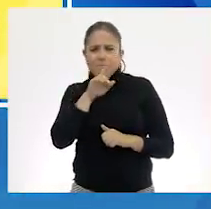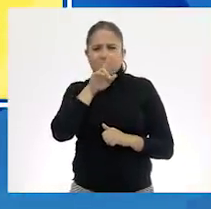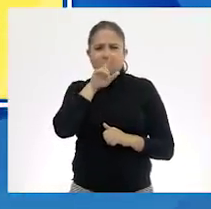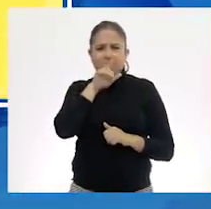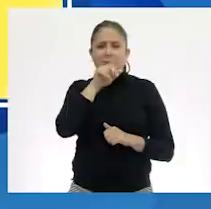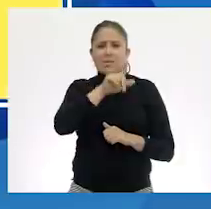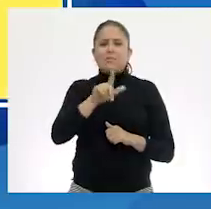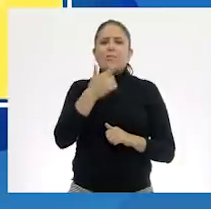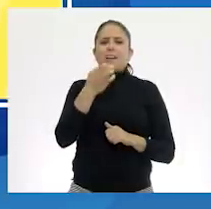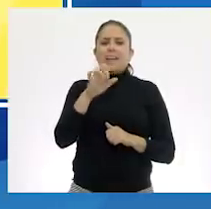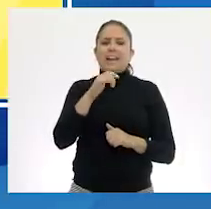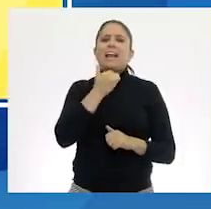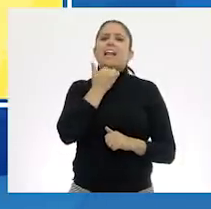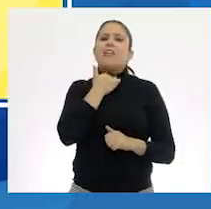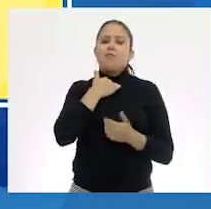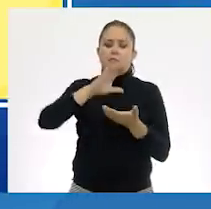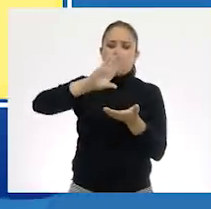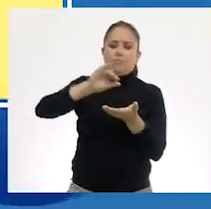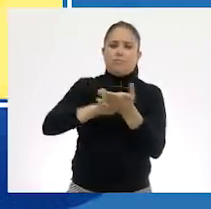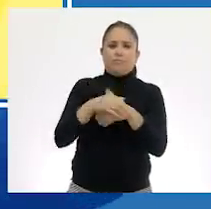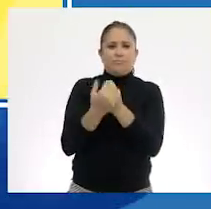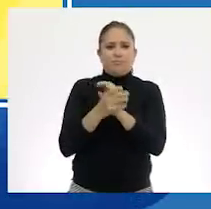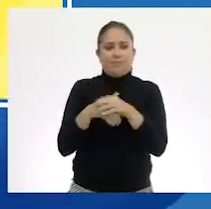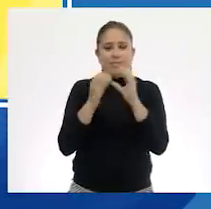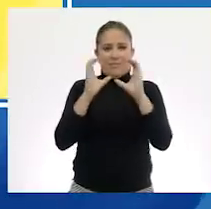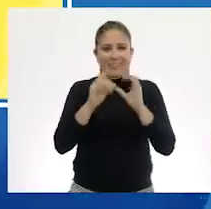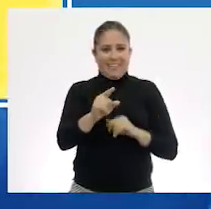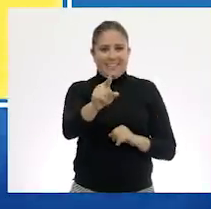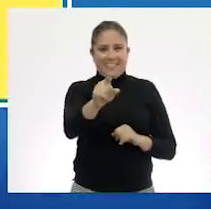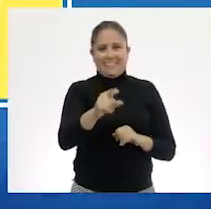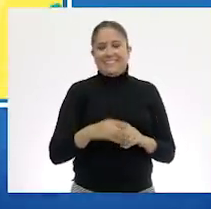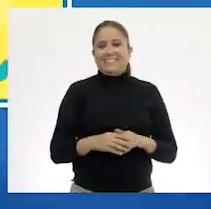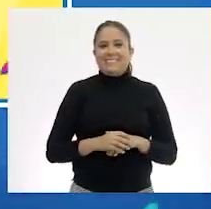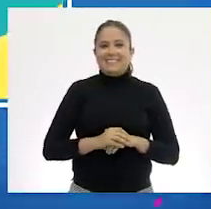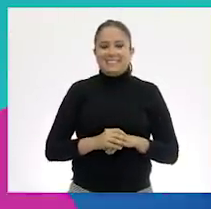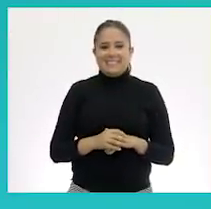usa desinfectantes a base de alcohol. ¡Cuídate!